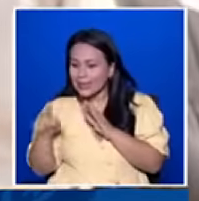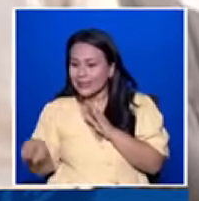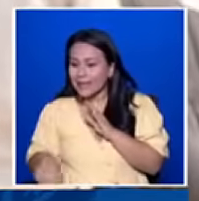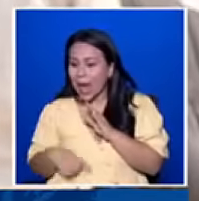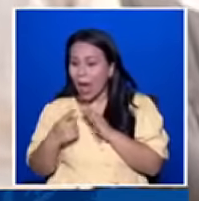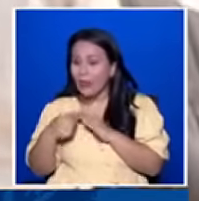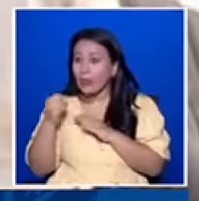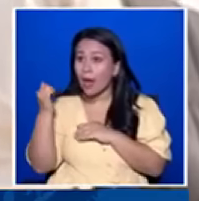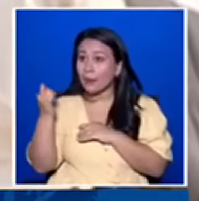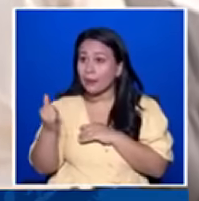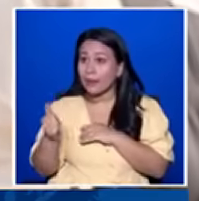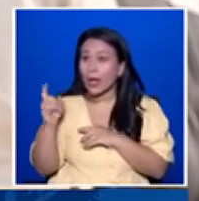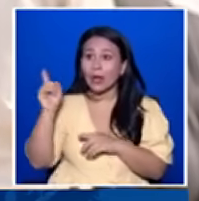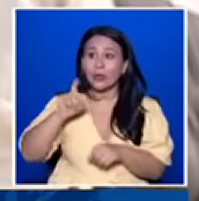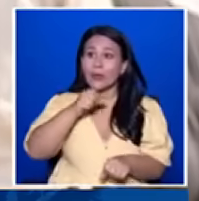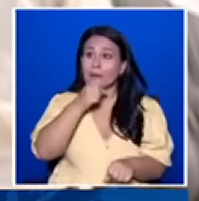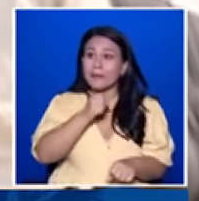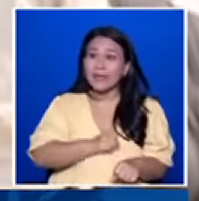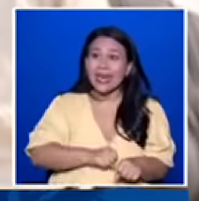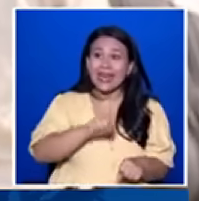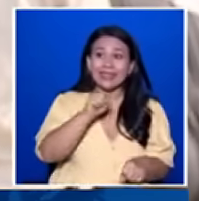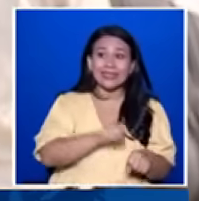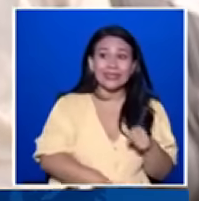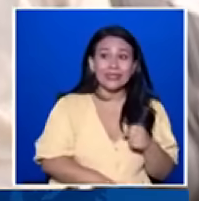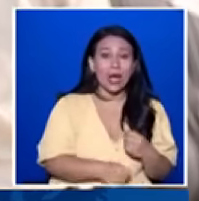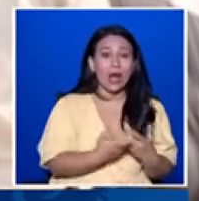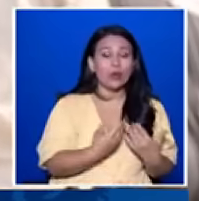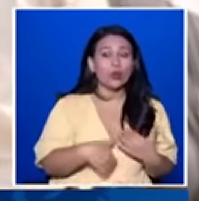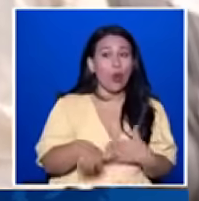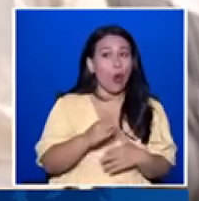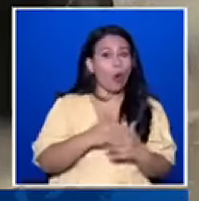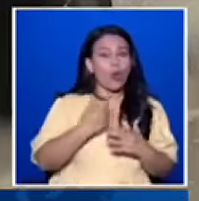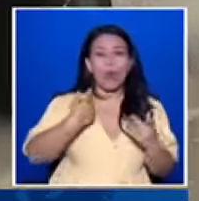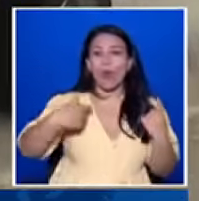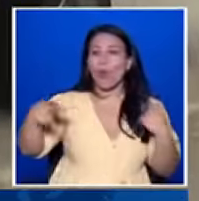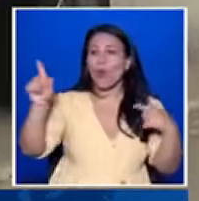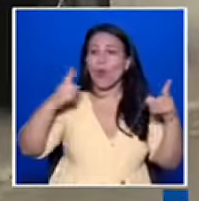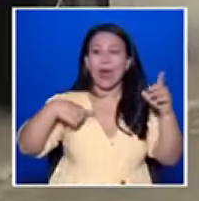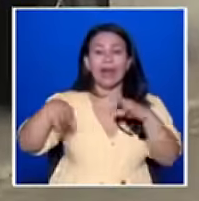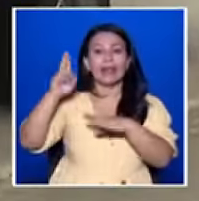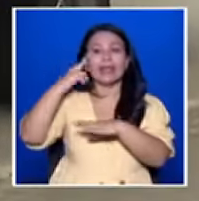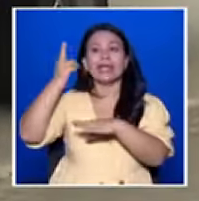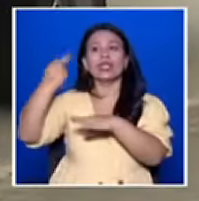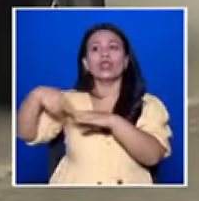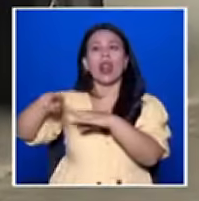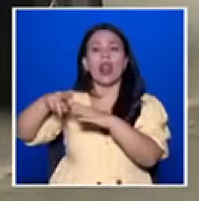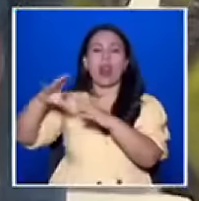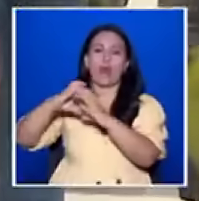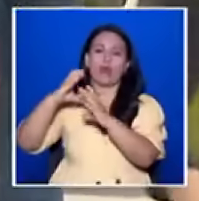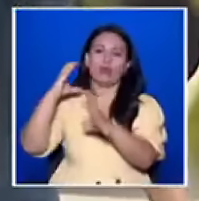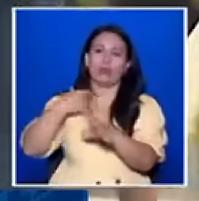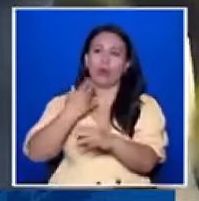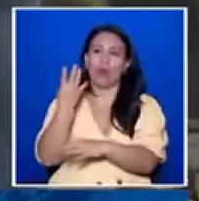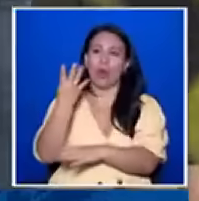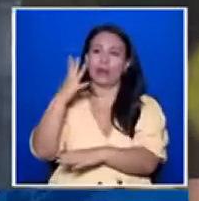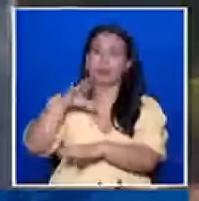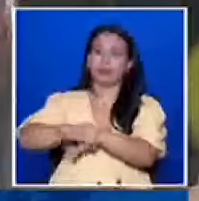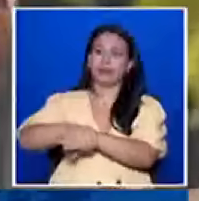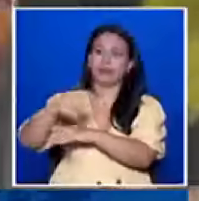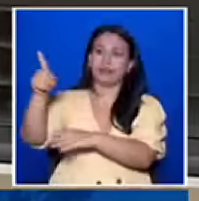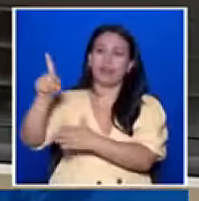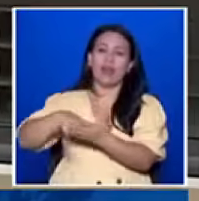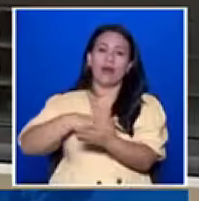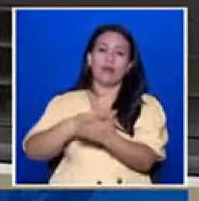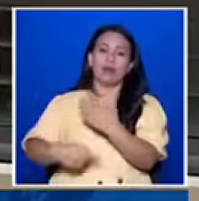y que el vehículo esté en las óptimas condiciones para poder circular a nivel nacional. Como resultado, se retuvieron 4 vehículos por circular